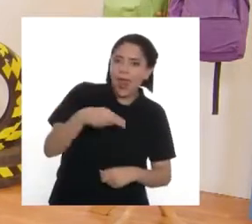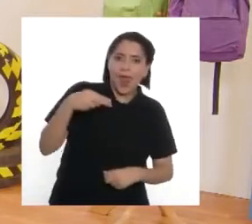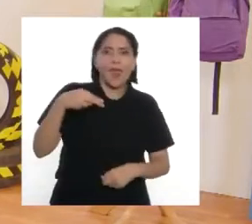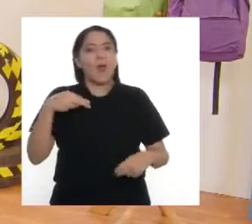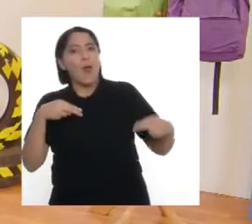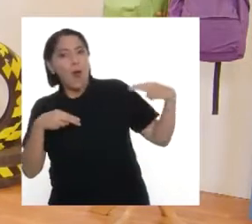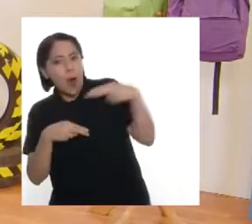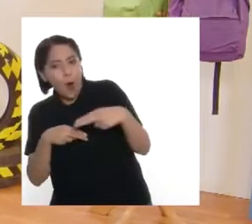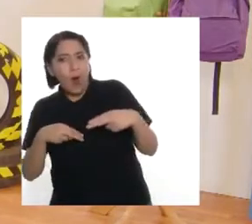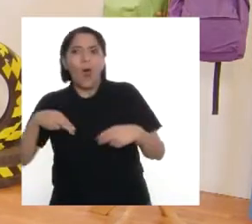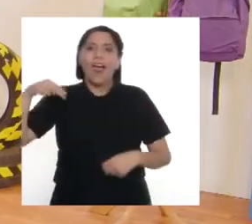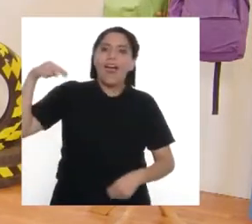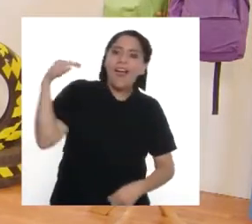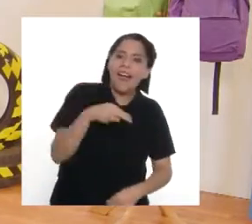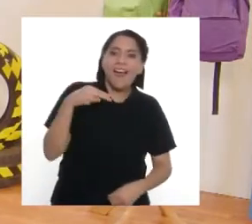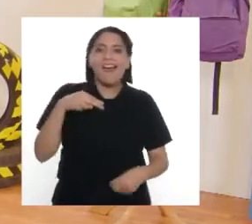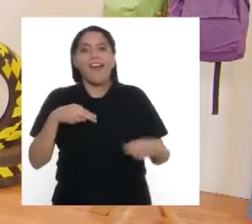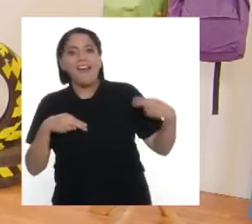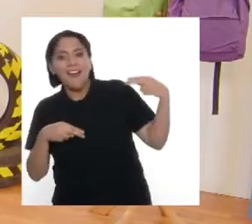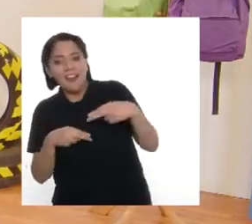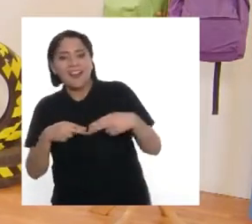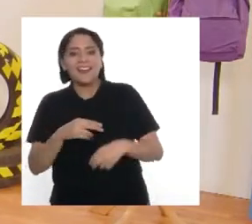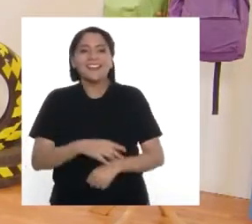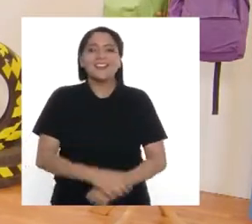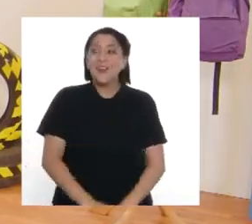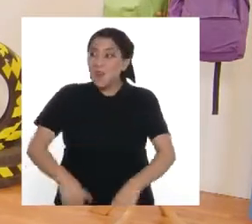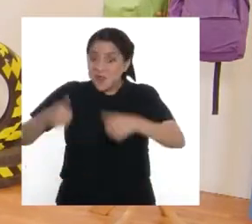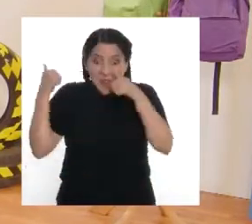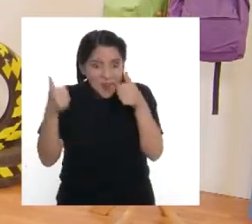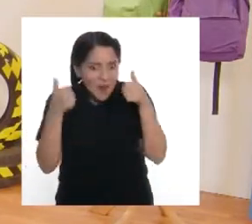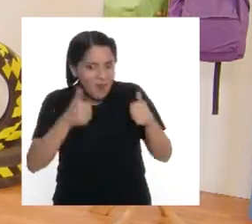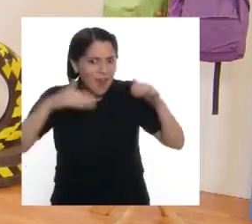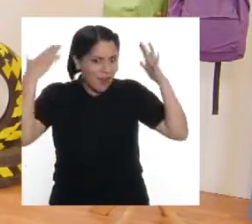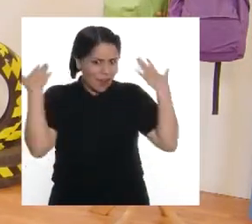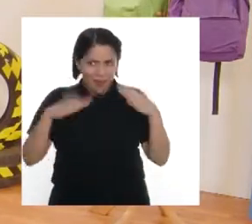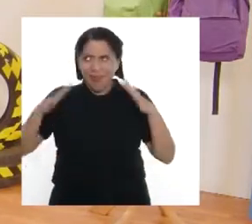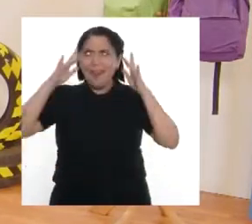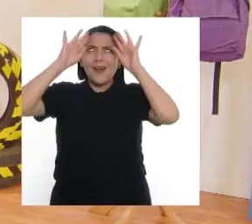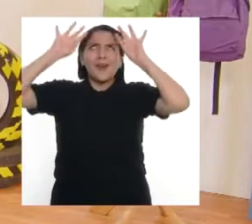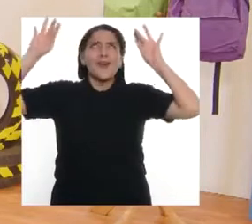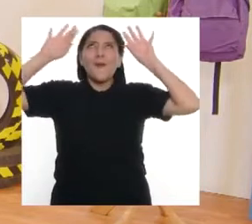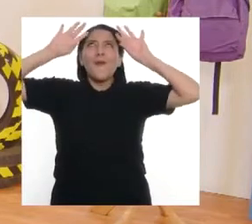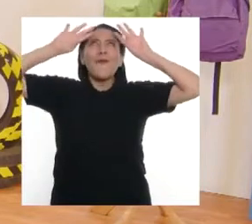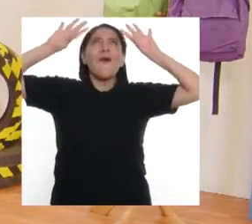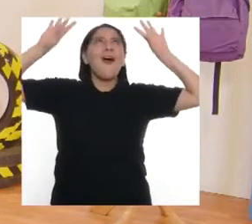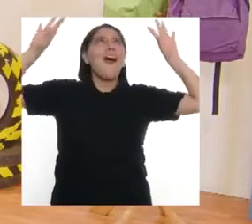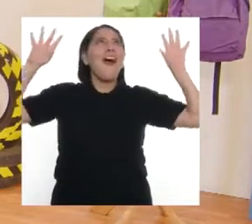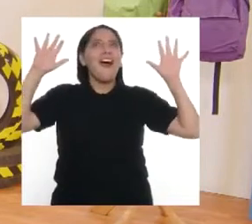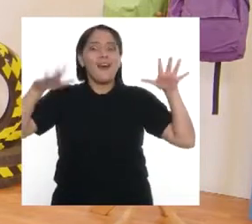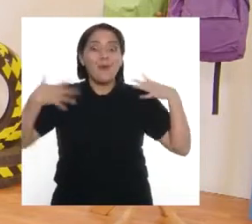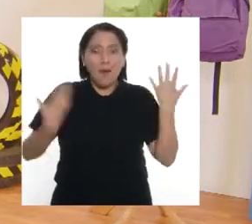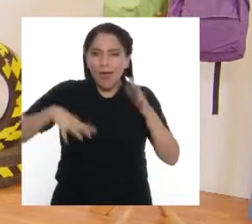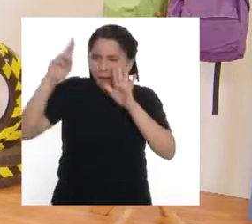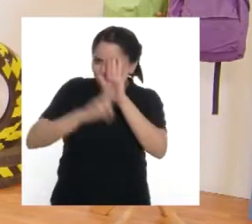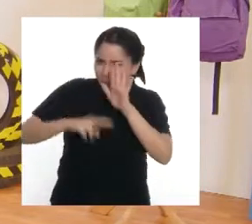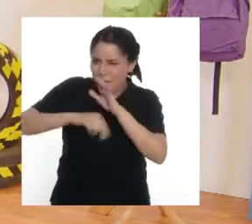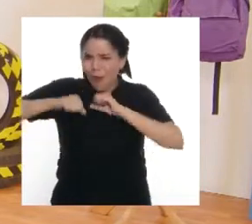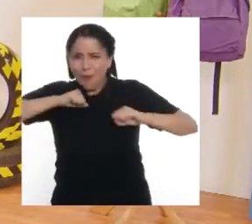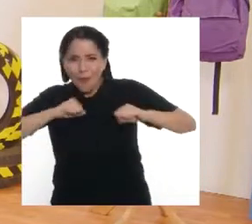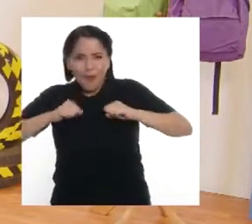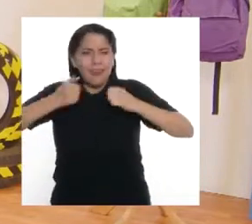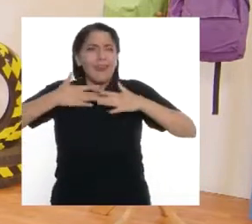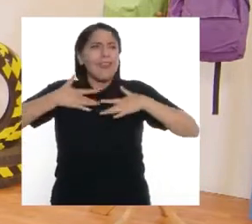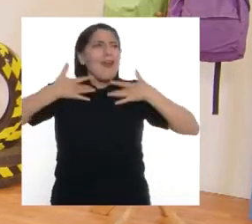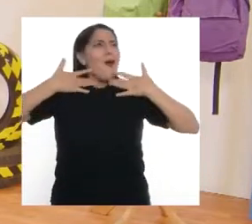hip hop, hip hop. Muy bien, creo que ya tenemos la mente despejada. Pueden repetir este ejercicio hasta que